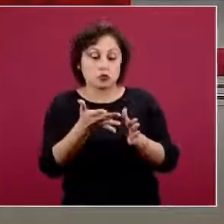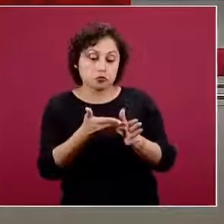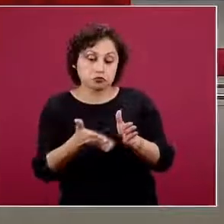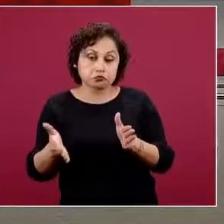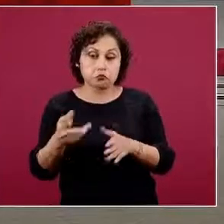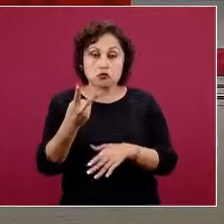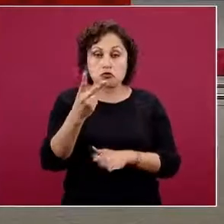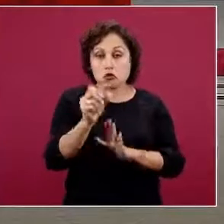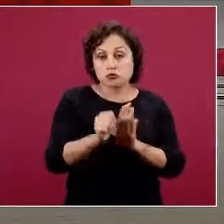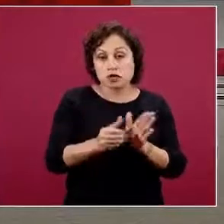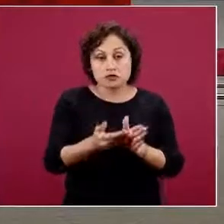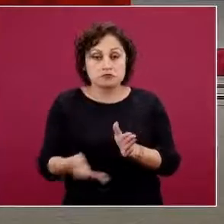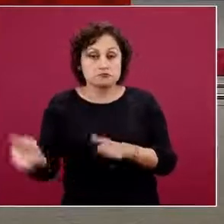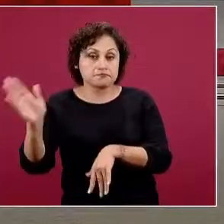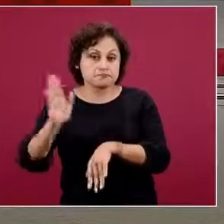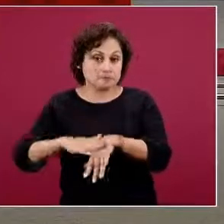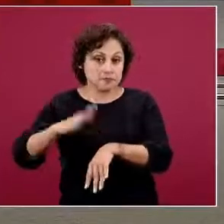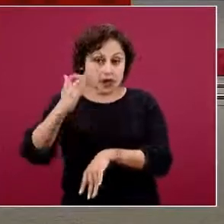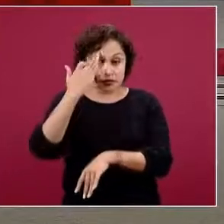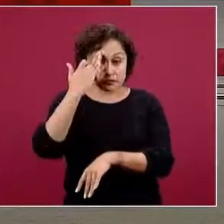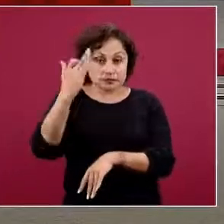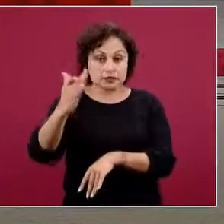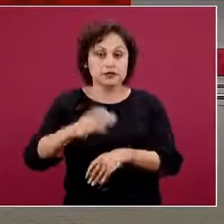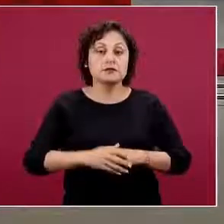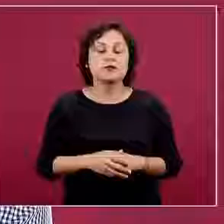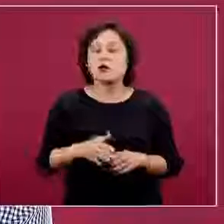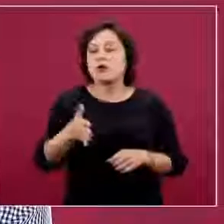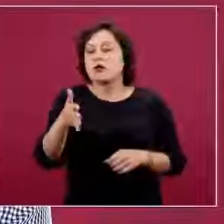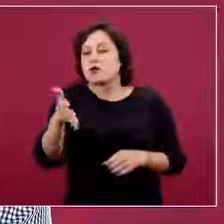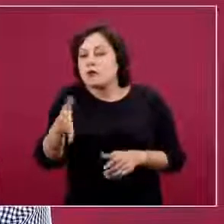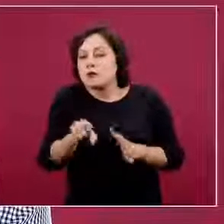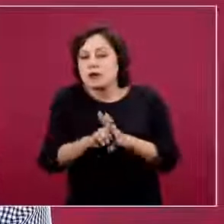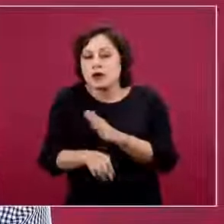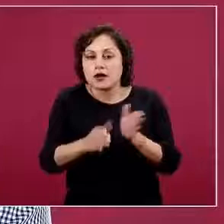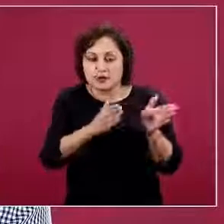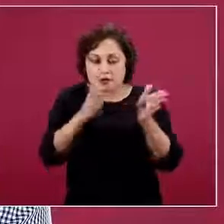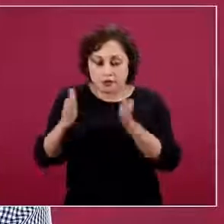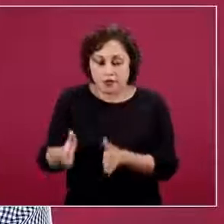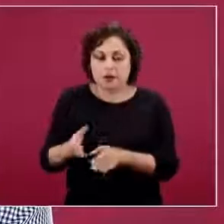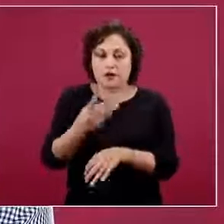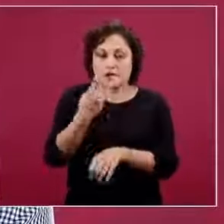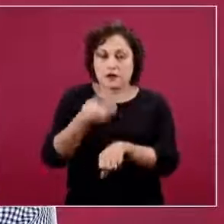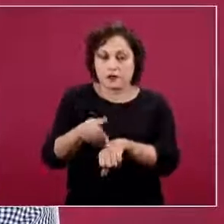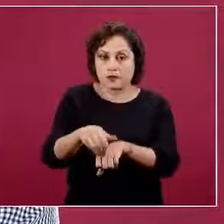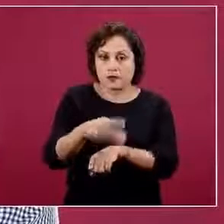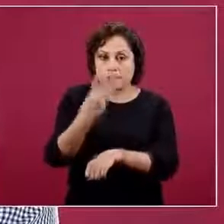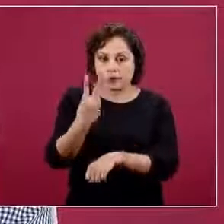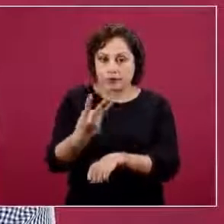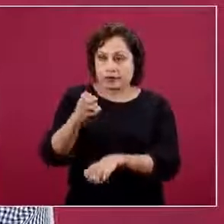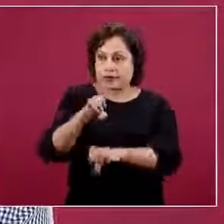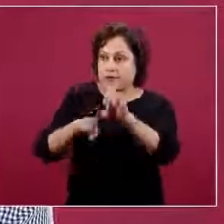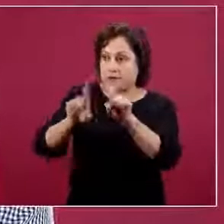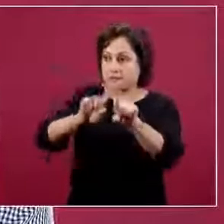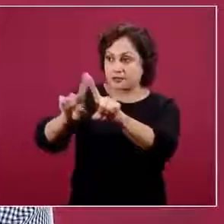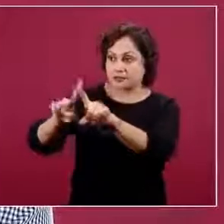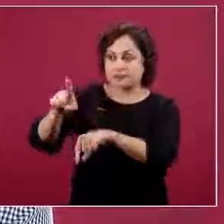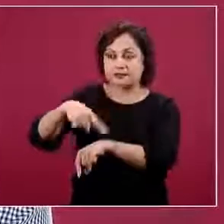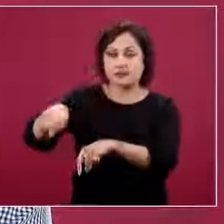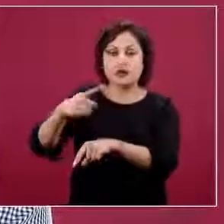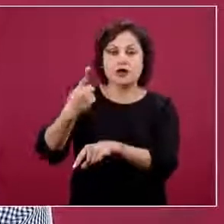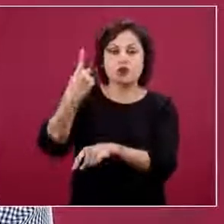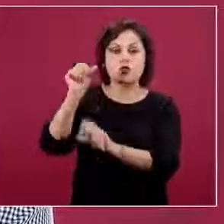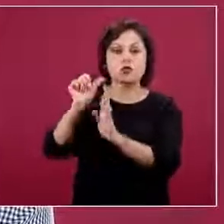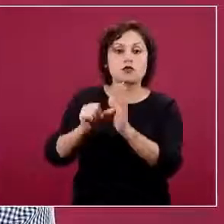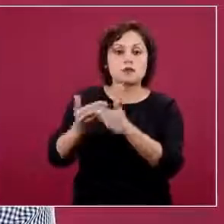meses o más. Los ensayos, por ejemplo, de la fase 3 que están realizando muchas de las empresas iniciaron prácticamente hace un